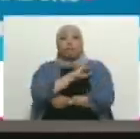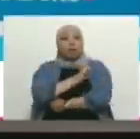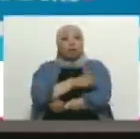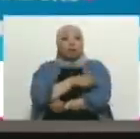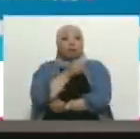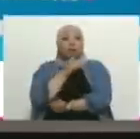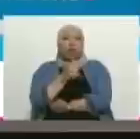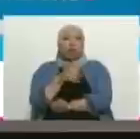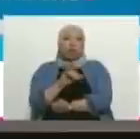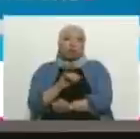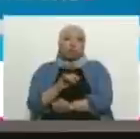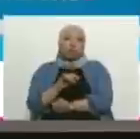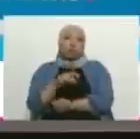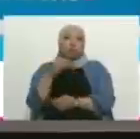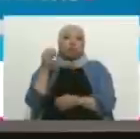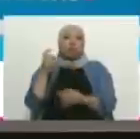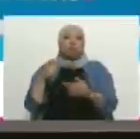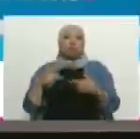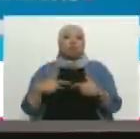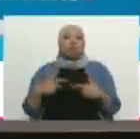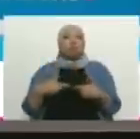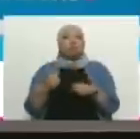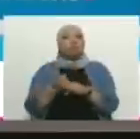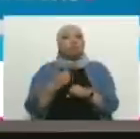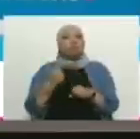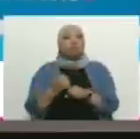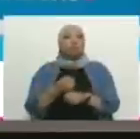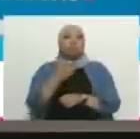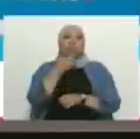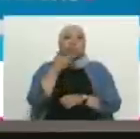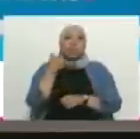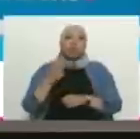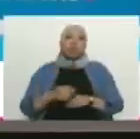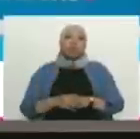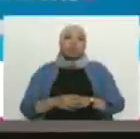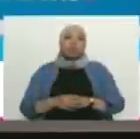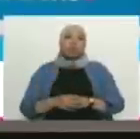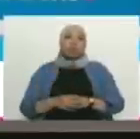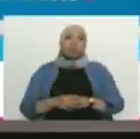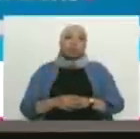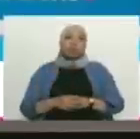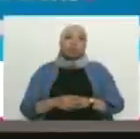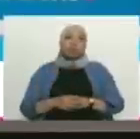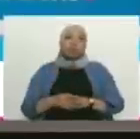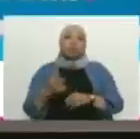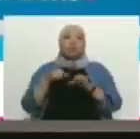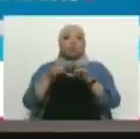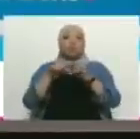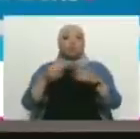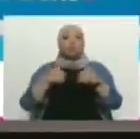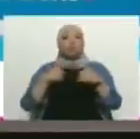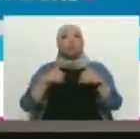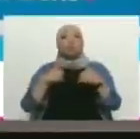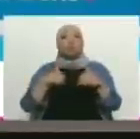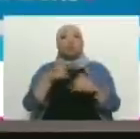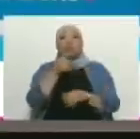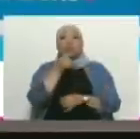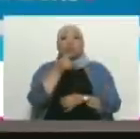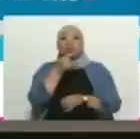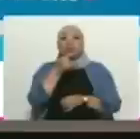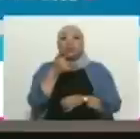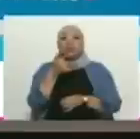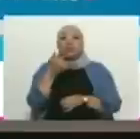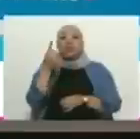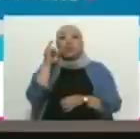en valores de exigencia y de autoexigencia permanente. Eso es vital. Por eso en el